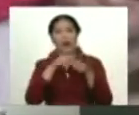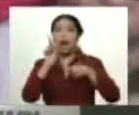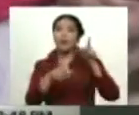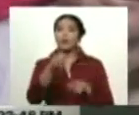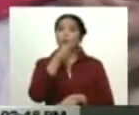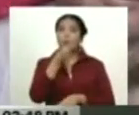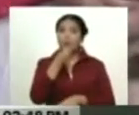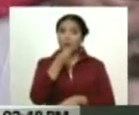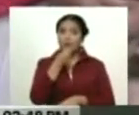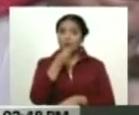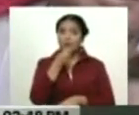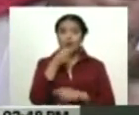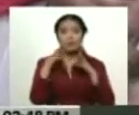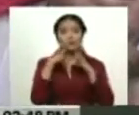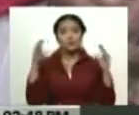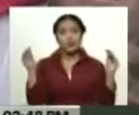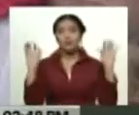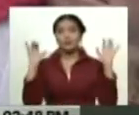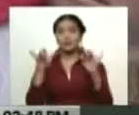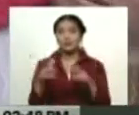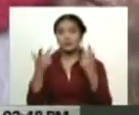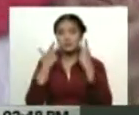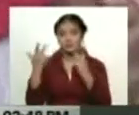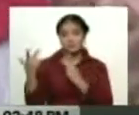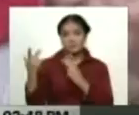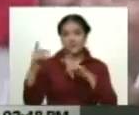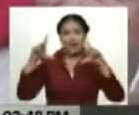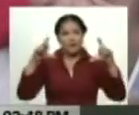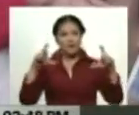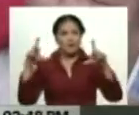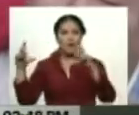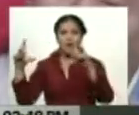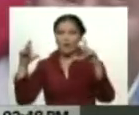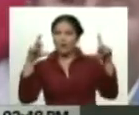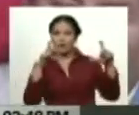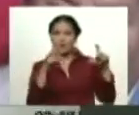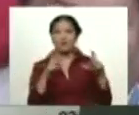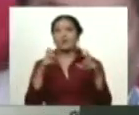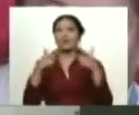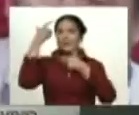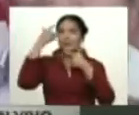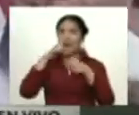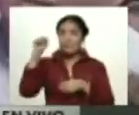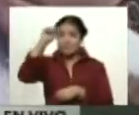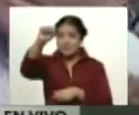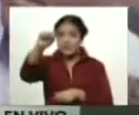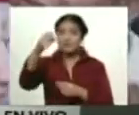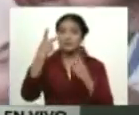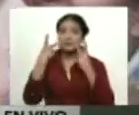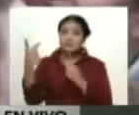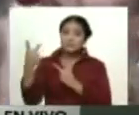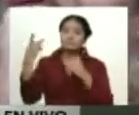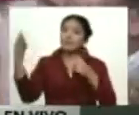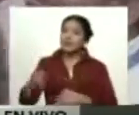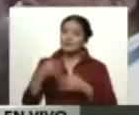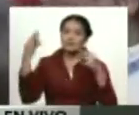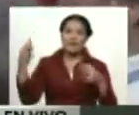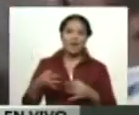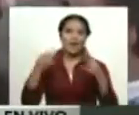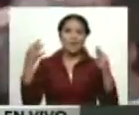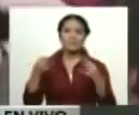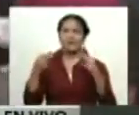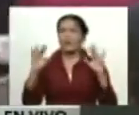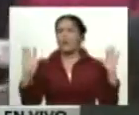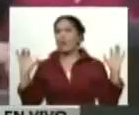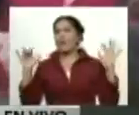en este lugar, se encuentran captando imágenes de la salida del jefe de Estado, que como siempre ha generado todo un